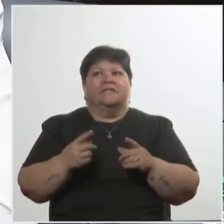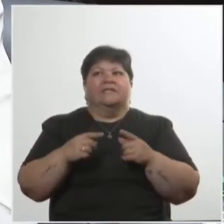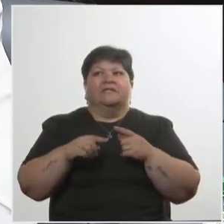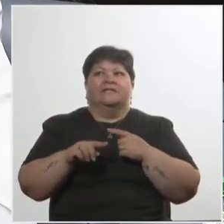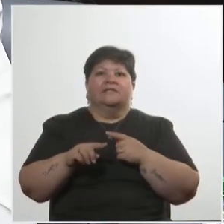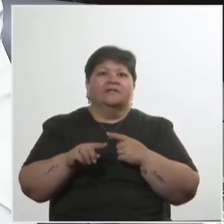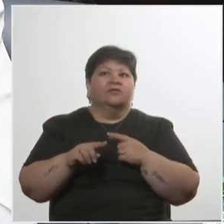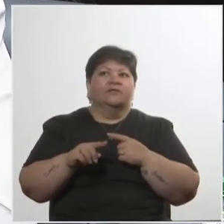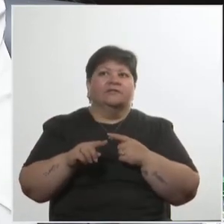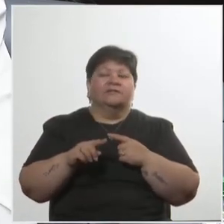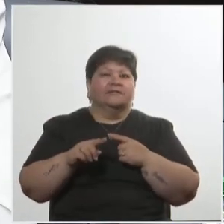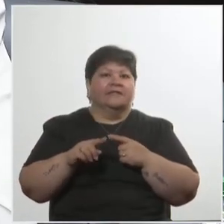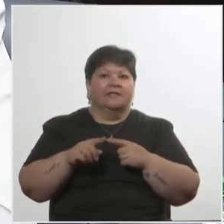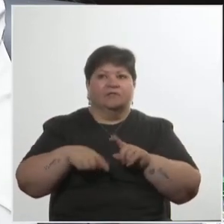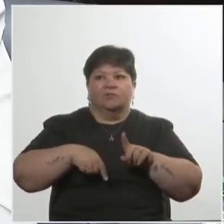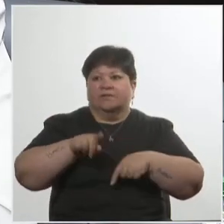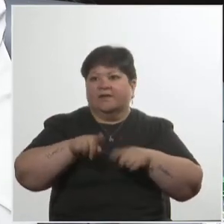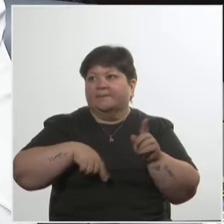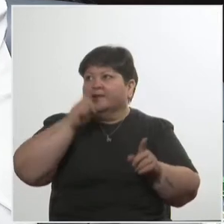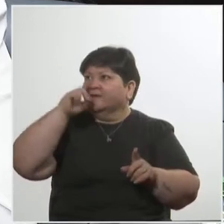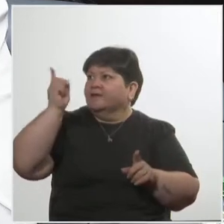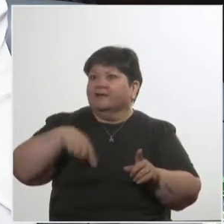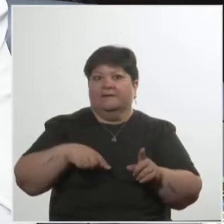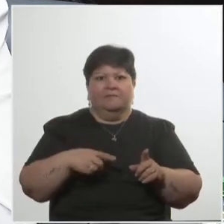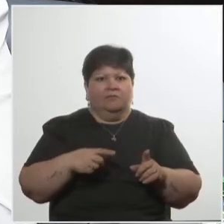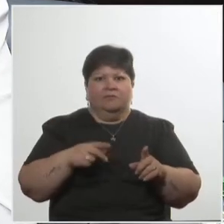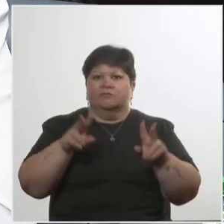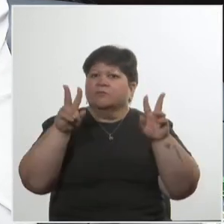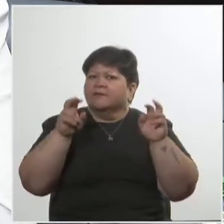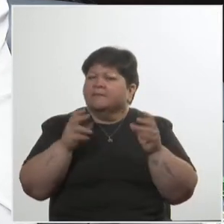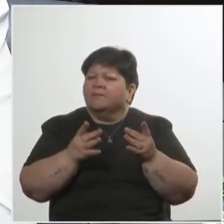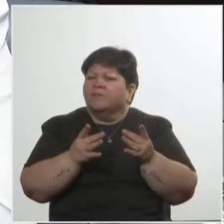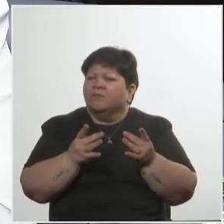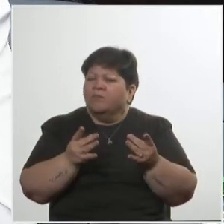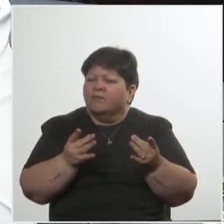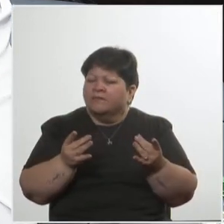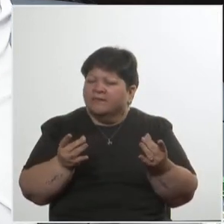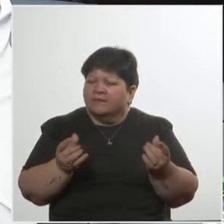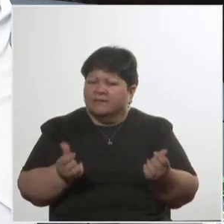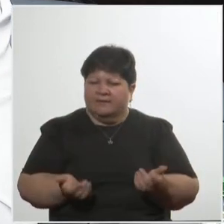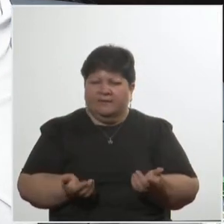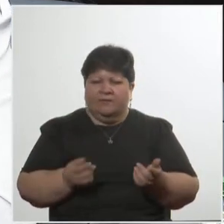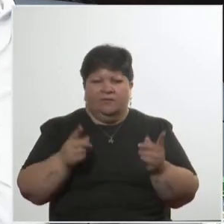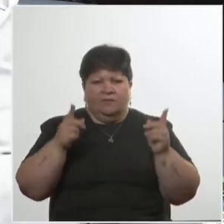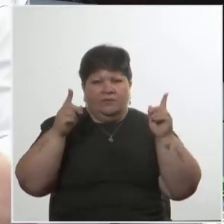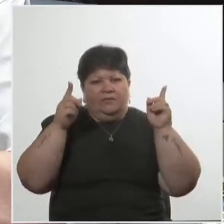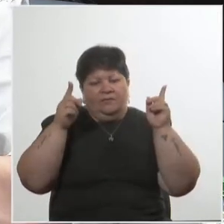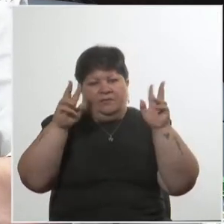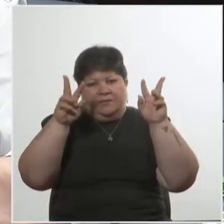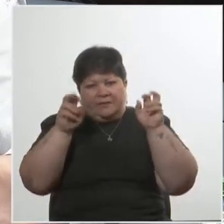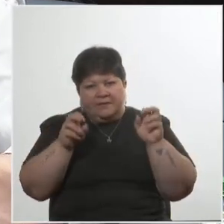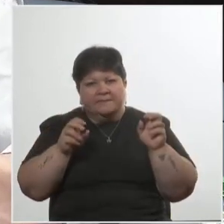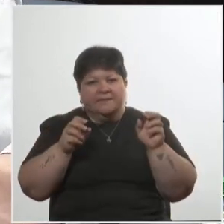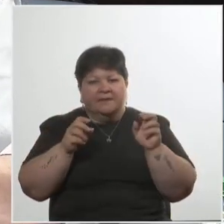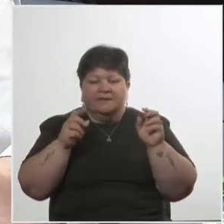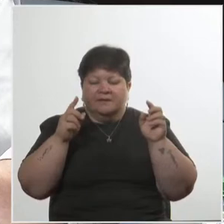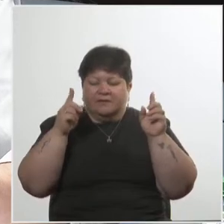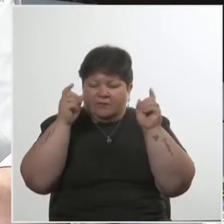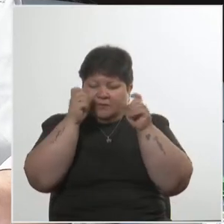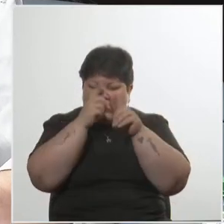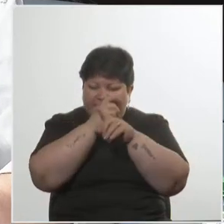se dio un trámite Exprés en un tema que es un tema delicado es un tema complejo como lo señalaba